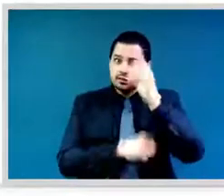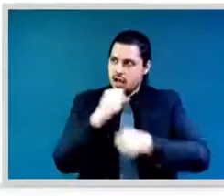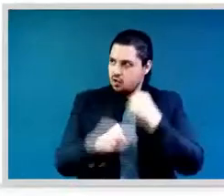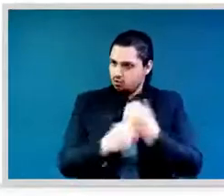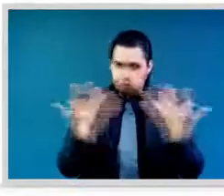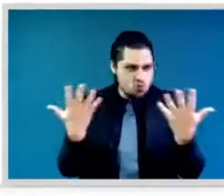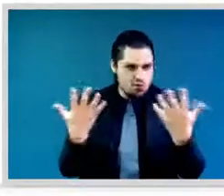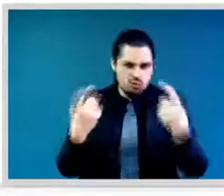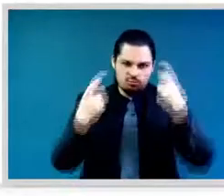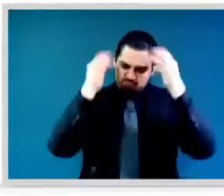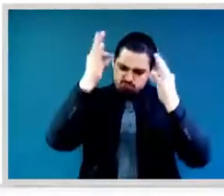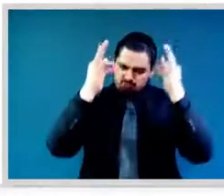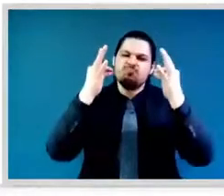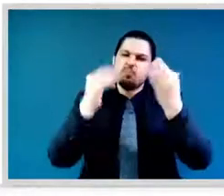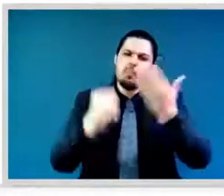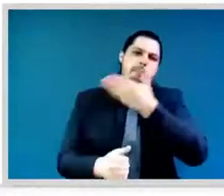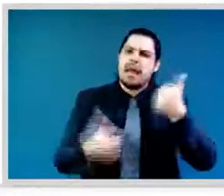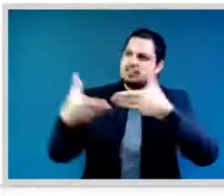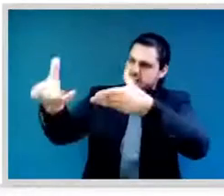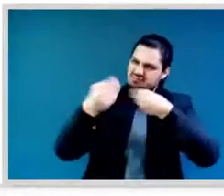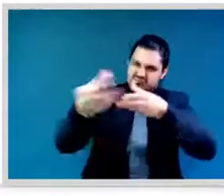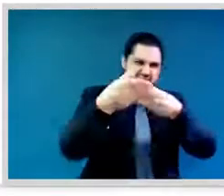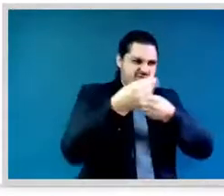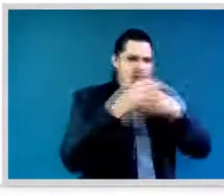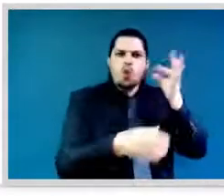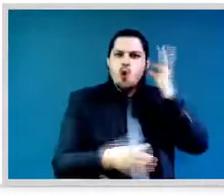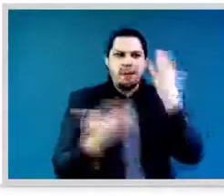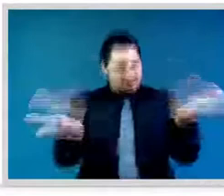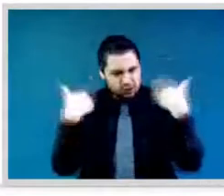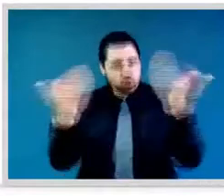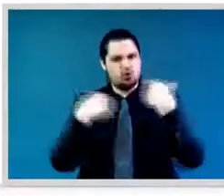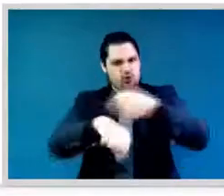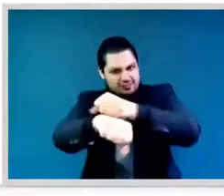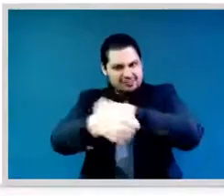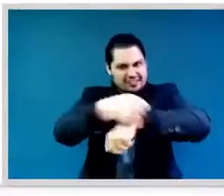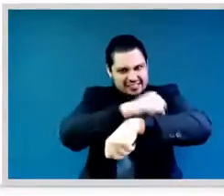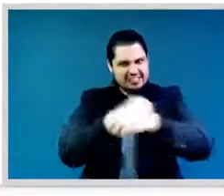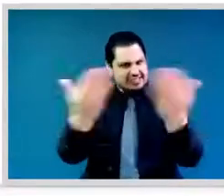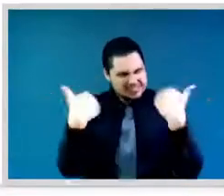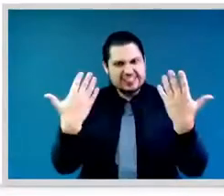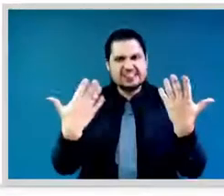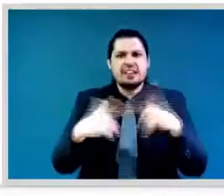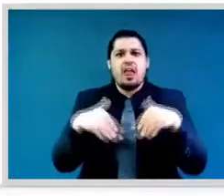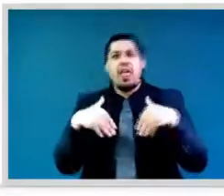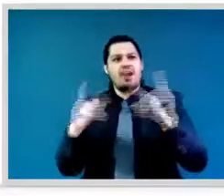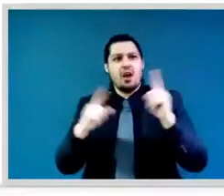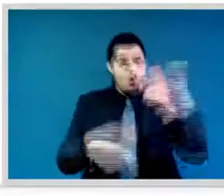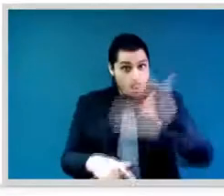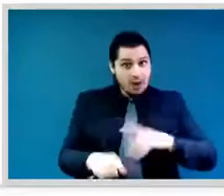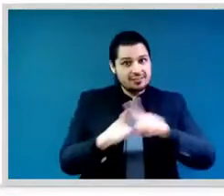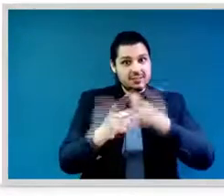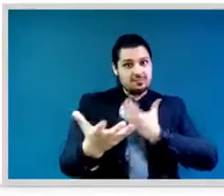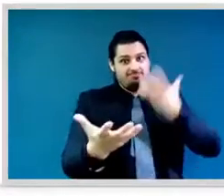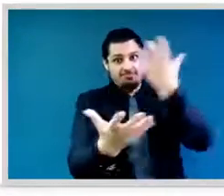que participen. Participen, participen con sus iniciativas, participen con sus luchas, sean